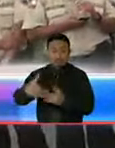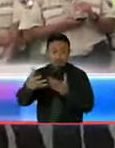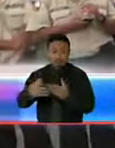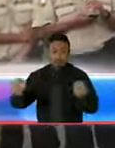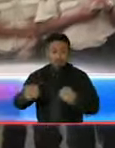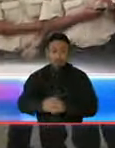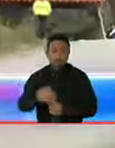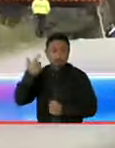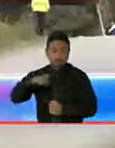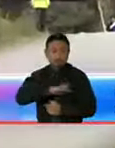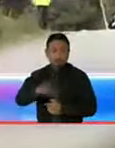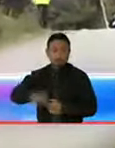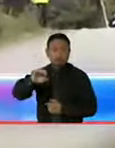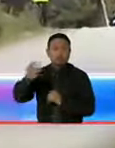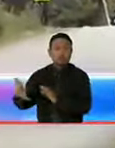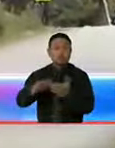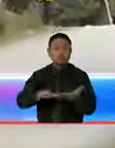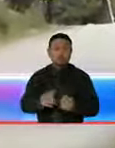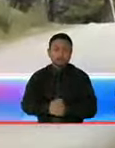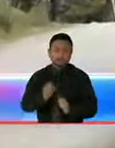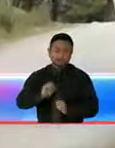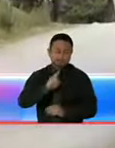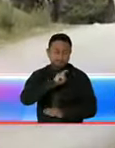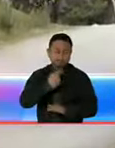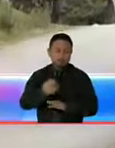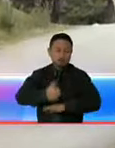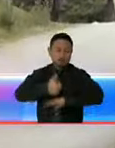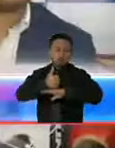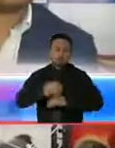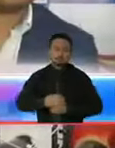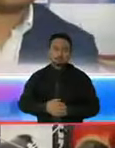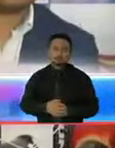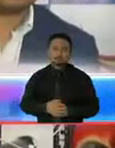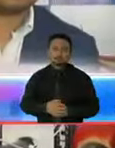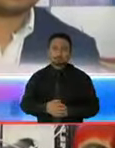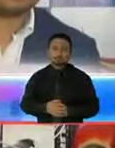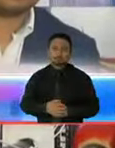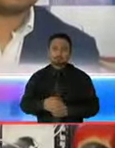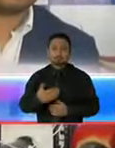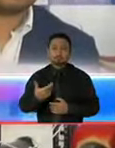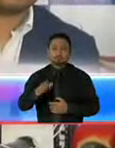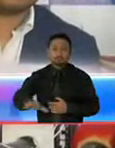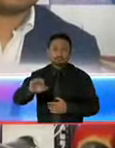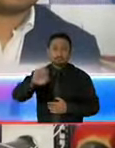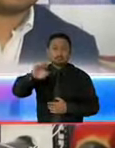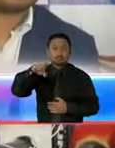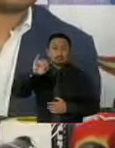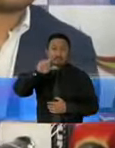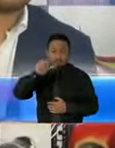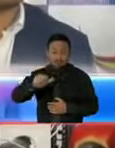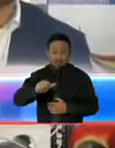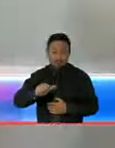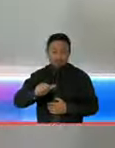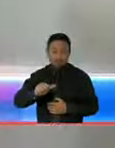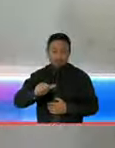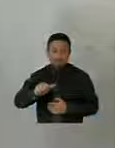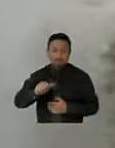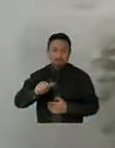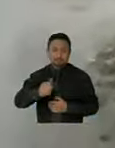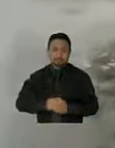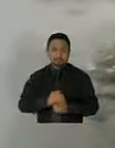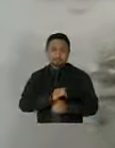Loja, fue encontrada sin vida, así lo reportaron las autoridades. Hemos encontrado a Emilia en unas condiciones que quisiéramos. La